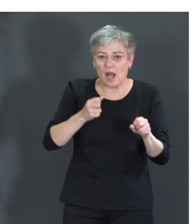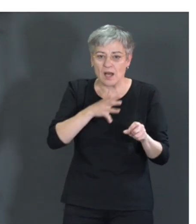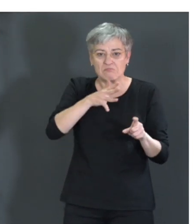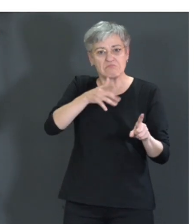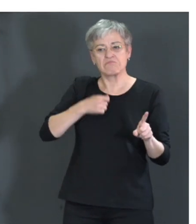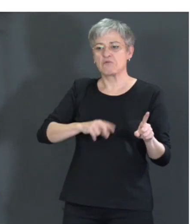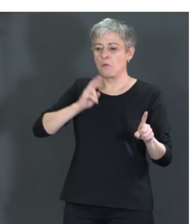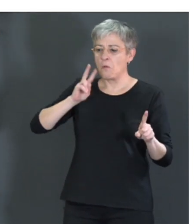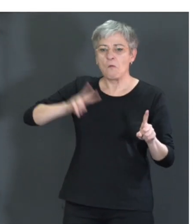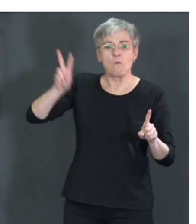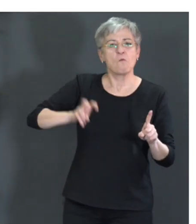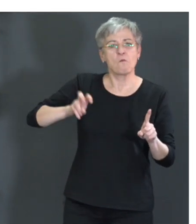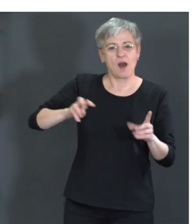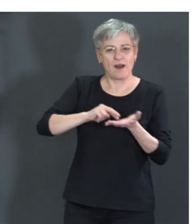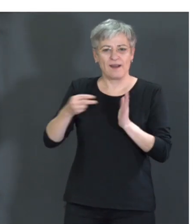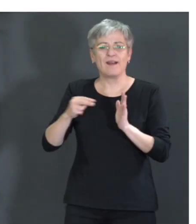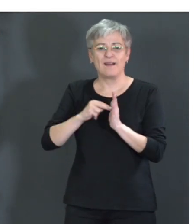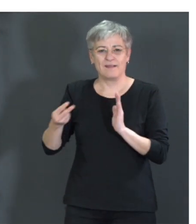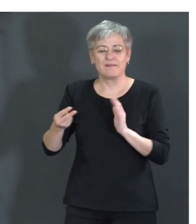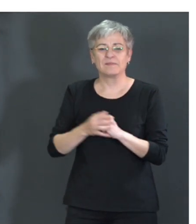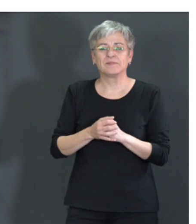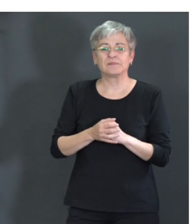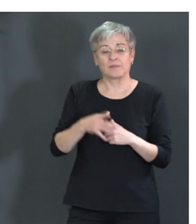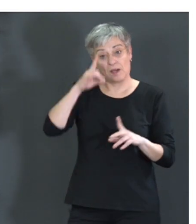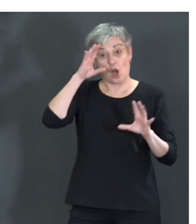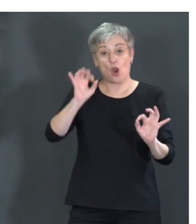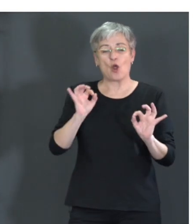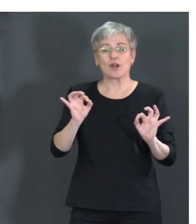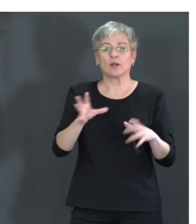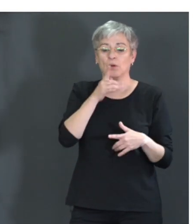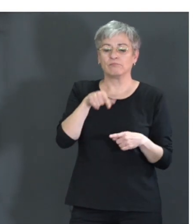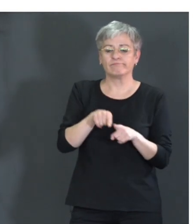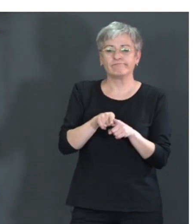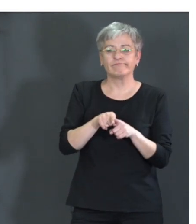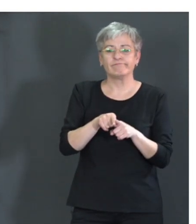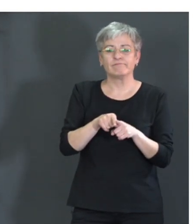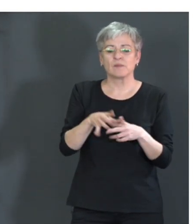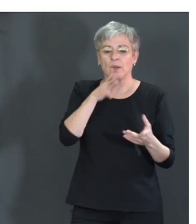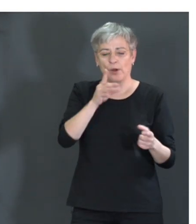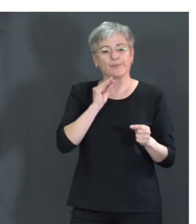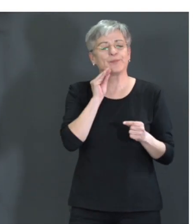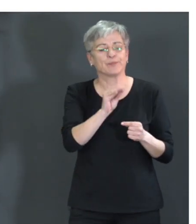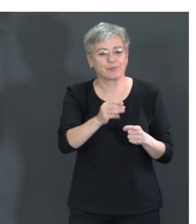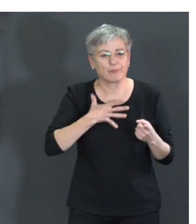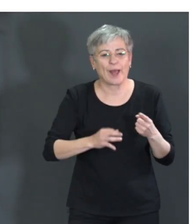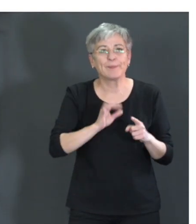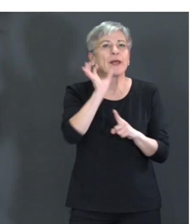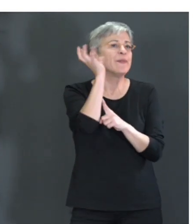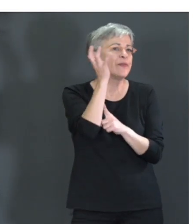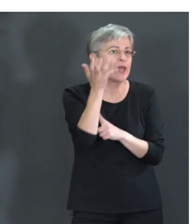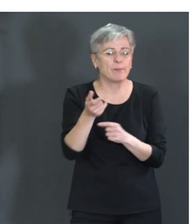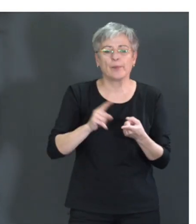Y luego tiene todo el sentido, porque al final estos dispositivos pues te permiten preguntarles el tiempo, poner